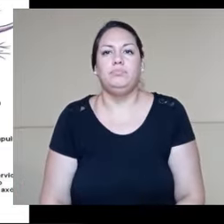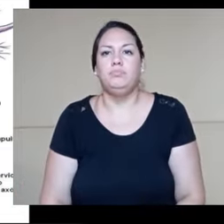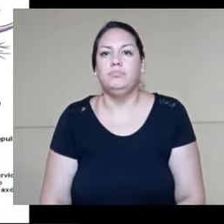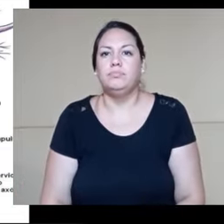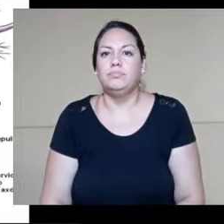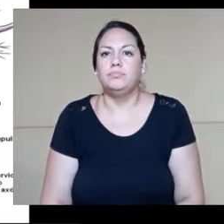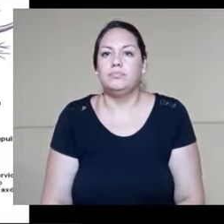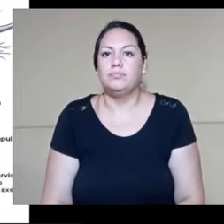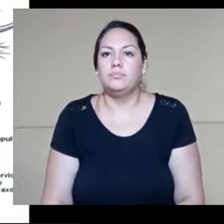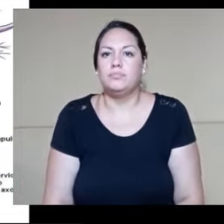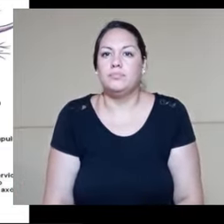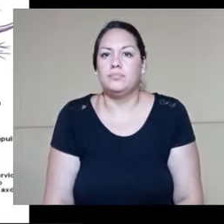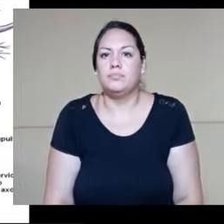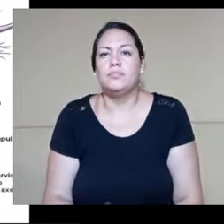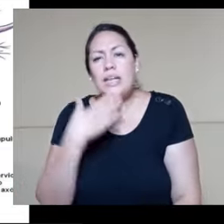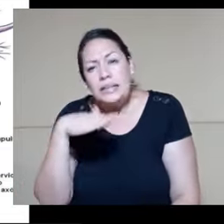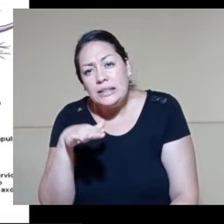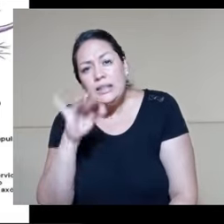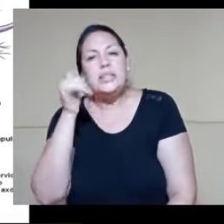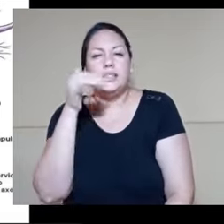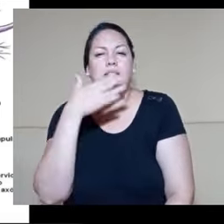¿Me siguen?